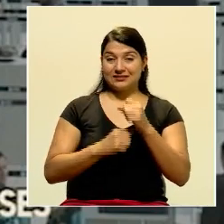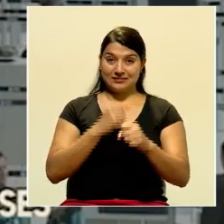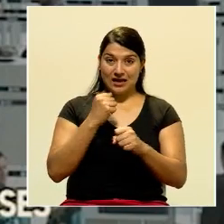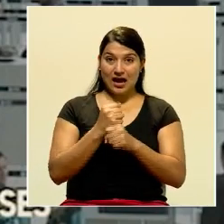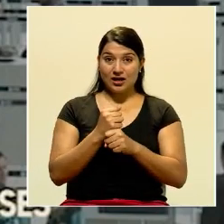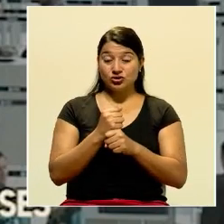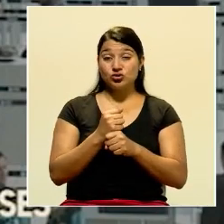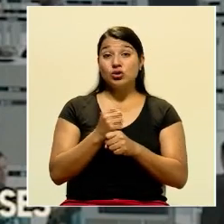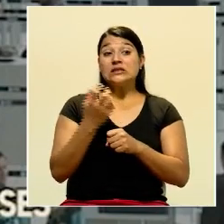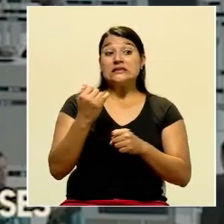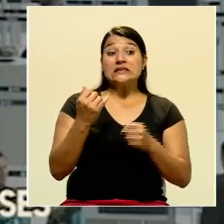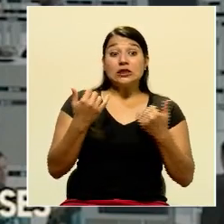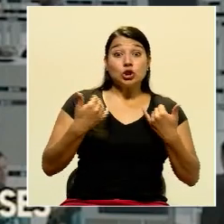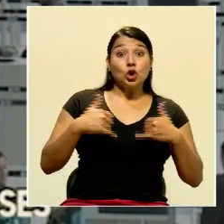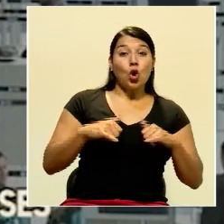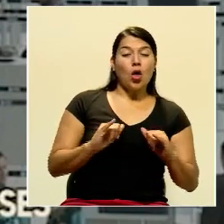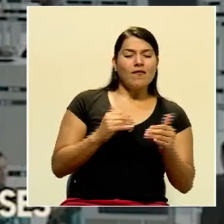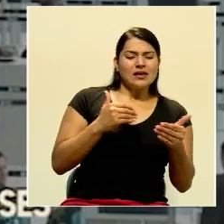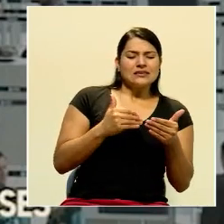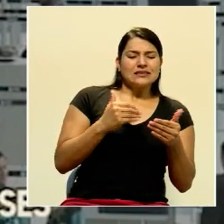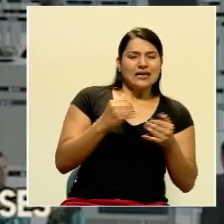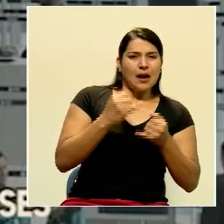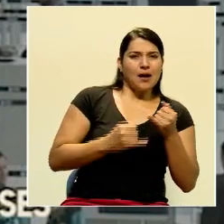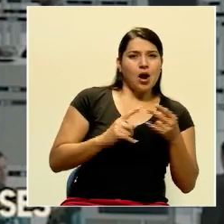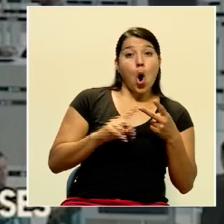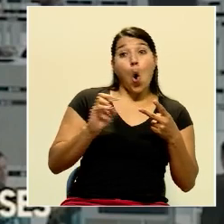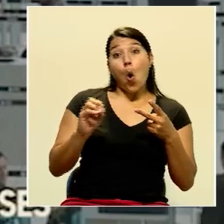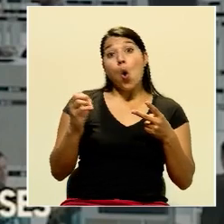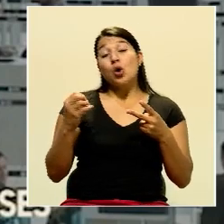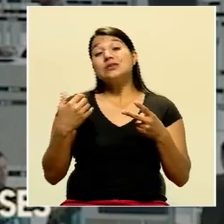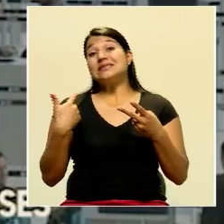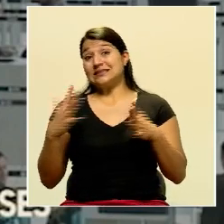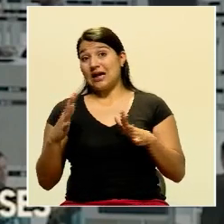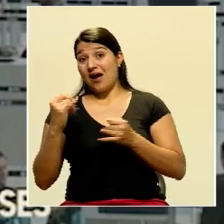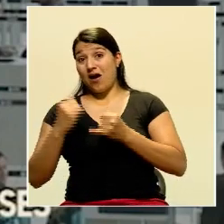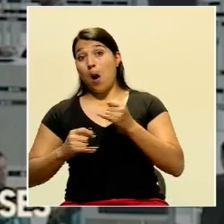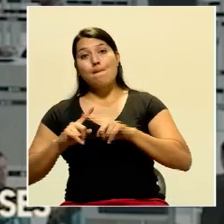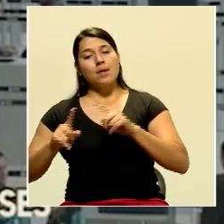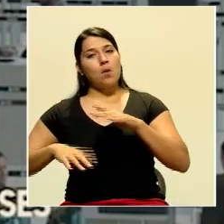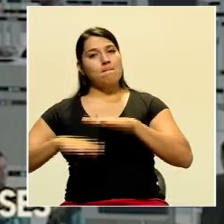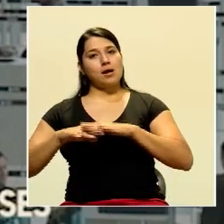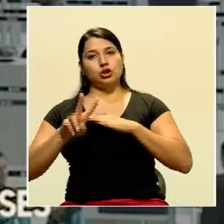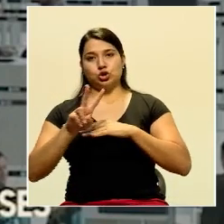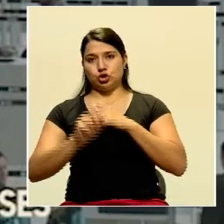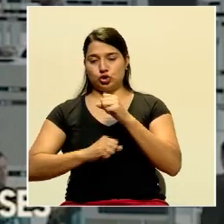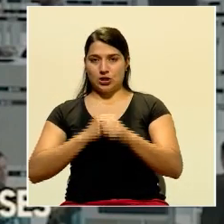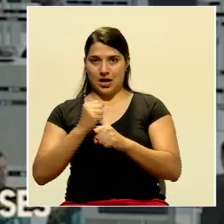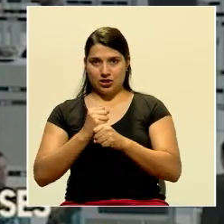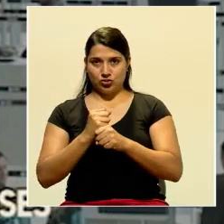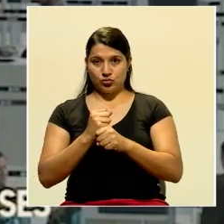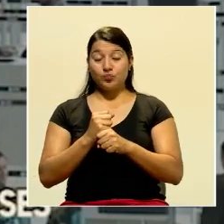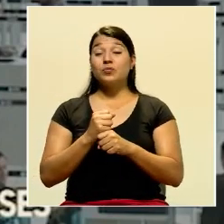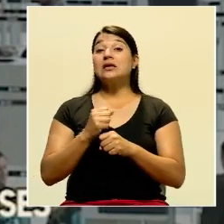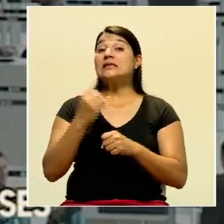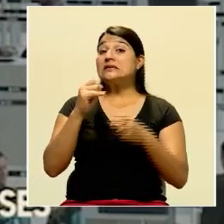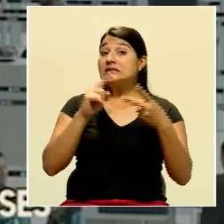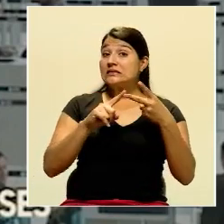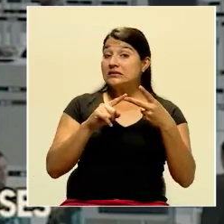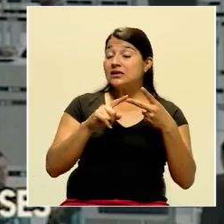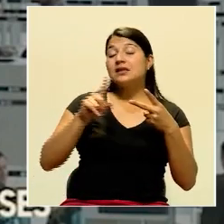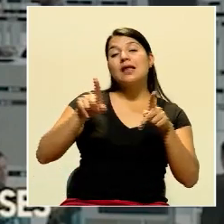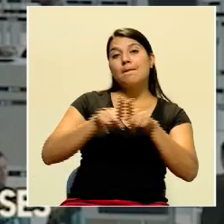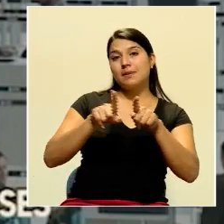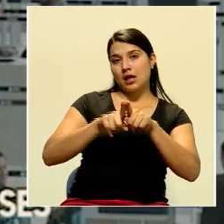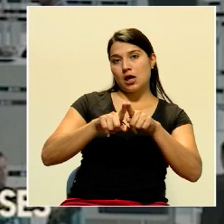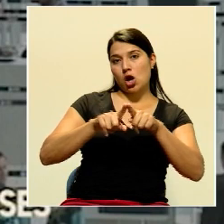que esté vigente o bien que haya vencido en menos de 2 años. El solicitante debe ser ciudadano o residente